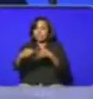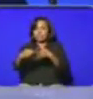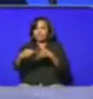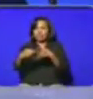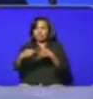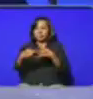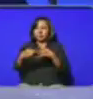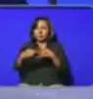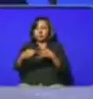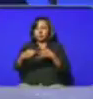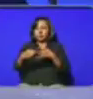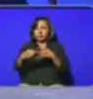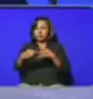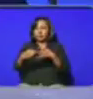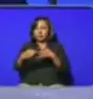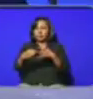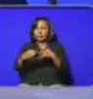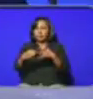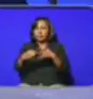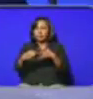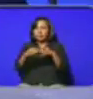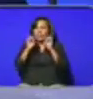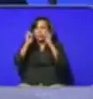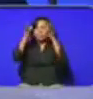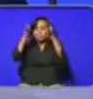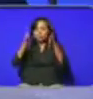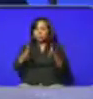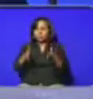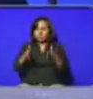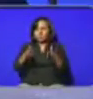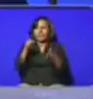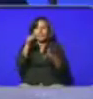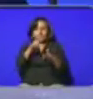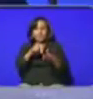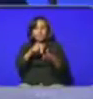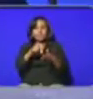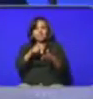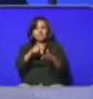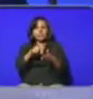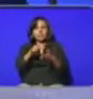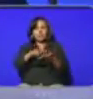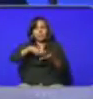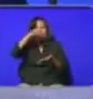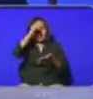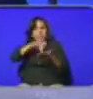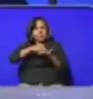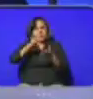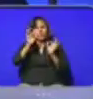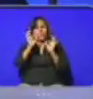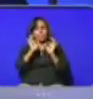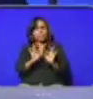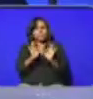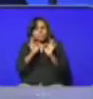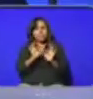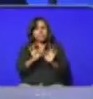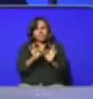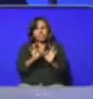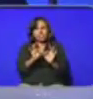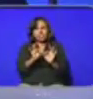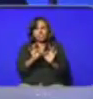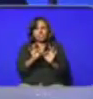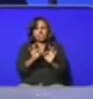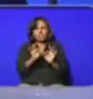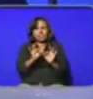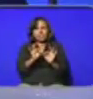el docente en primer lugar tiene que ser un docente formado y preparado en las áreas específica de las cuales se va a brindar